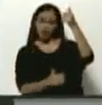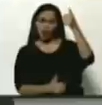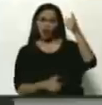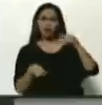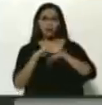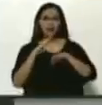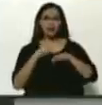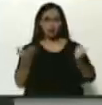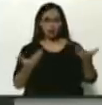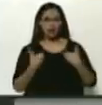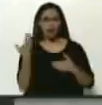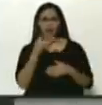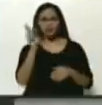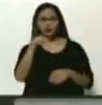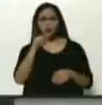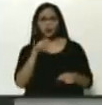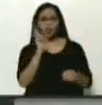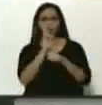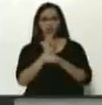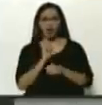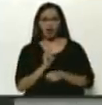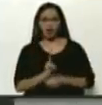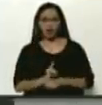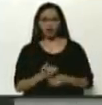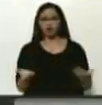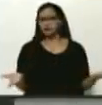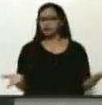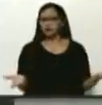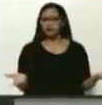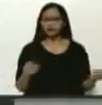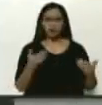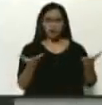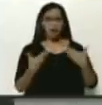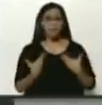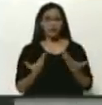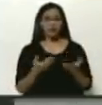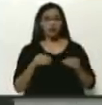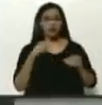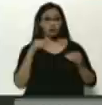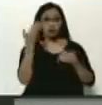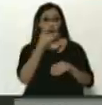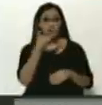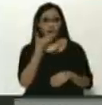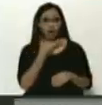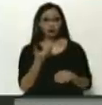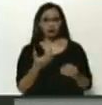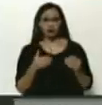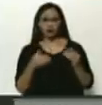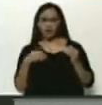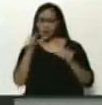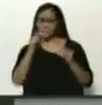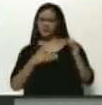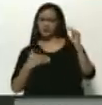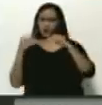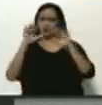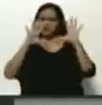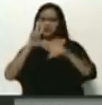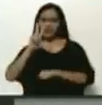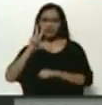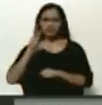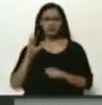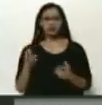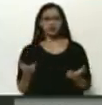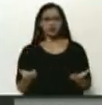por Dios. ¿Ah? Que él le mandaba un oficio al de personal que estaba en el piso 13 y se paró, ¿saben quién se